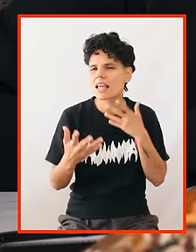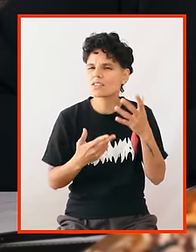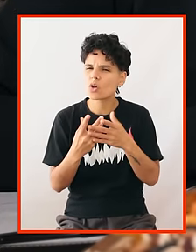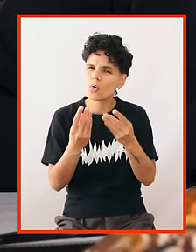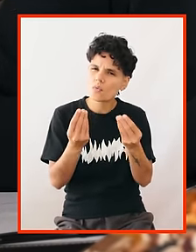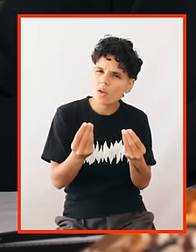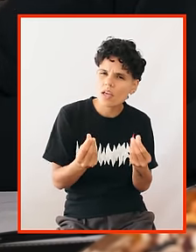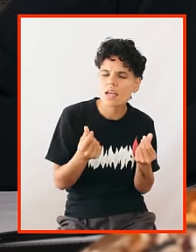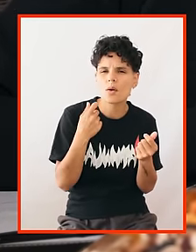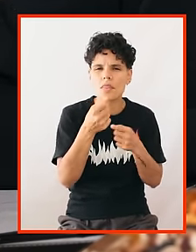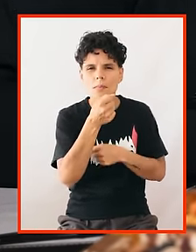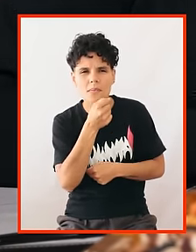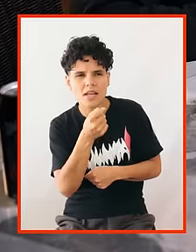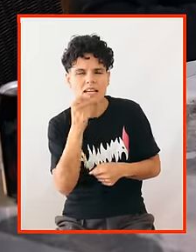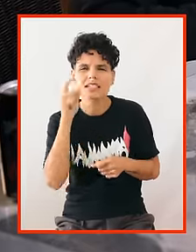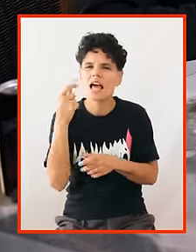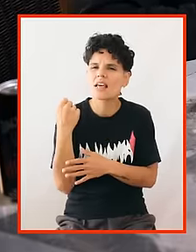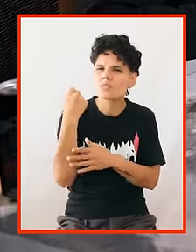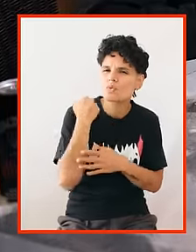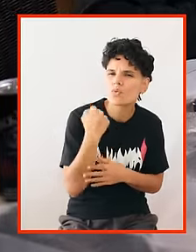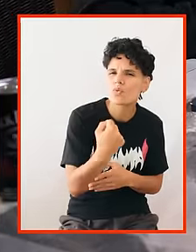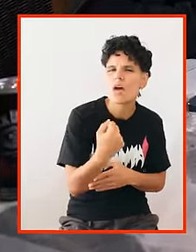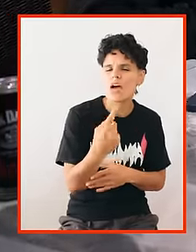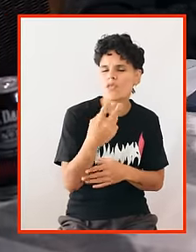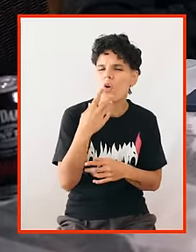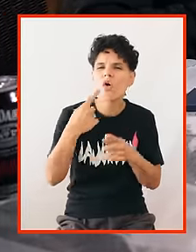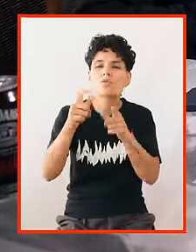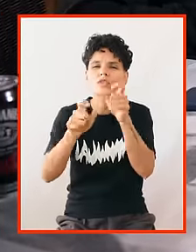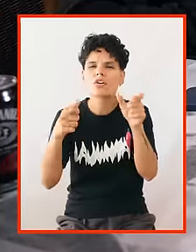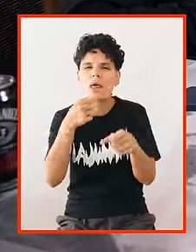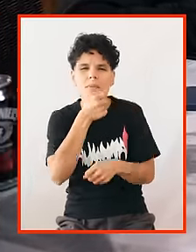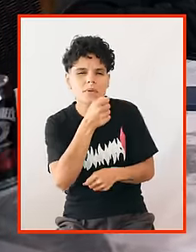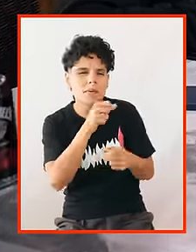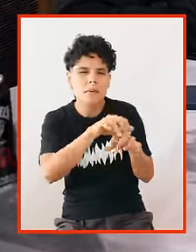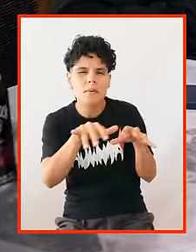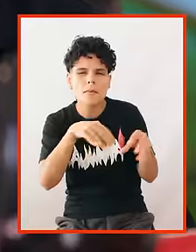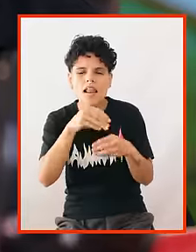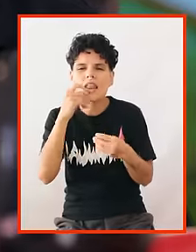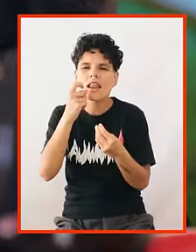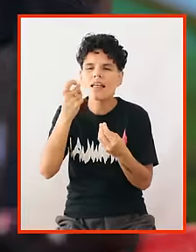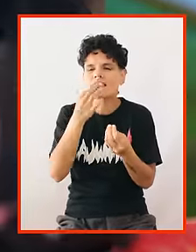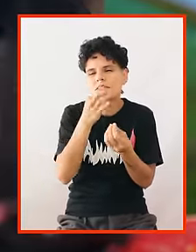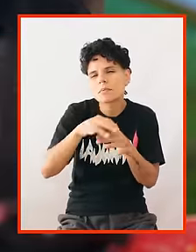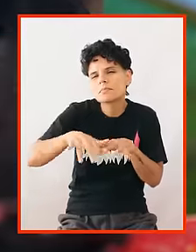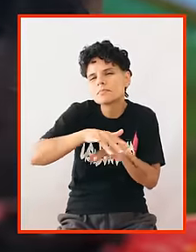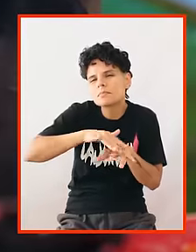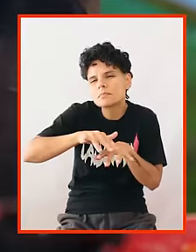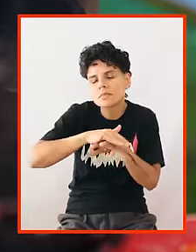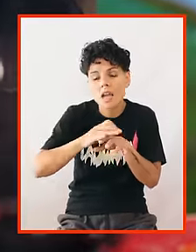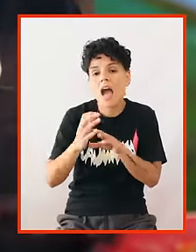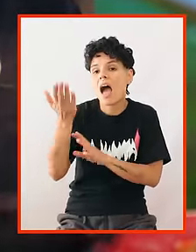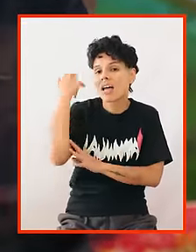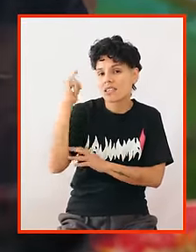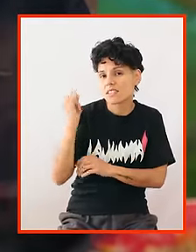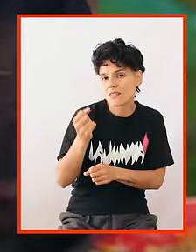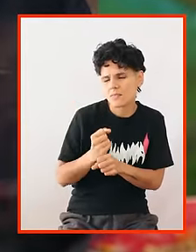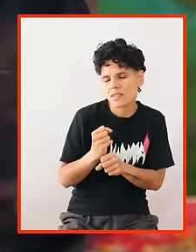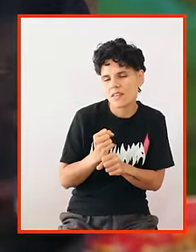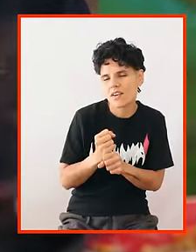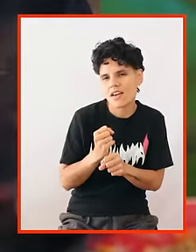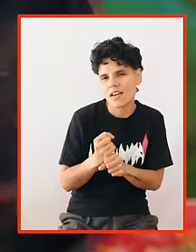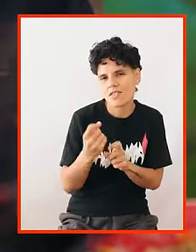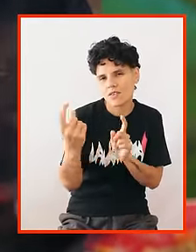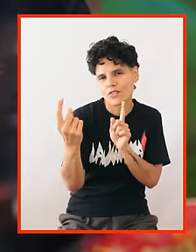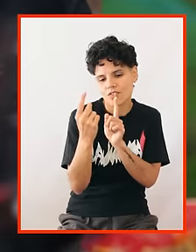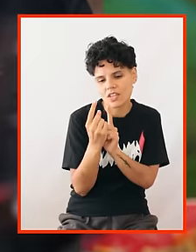mito, era más cosa de la prensa, los musicólogos, los críticos, que les gusta hacer cruces. Sí, nosotros habíamos trabajado ya con él, nos habían